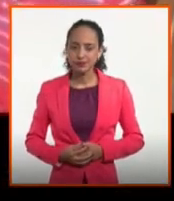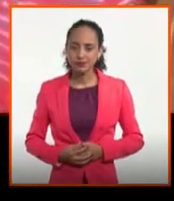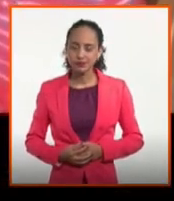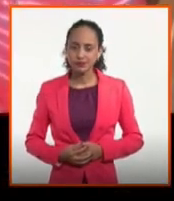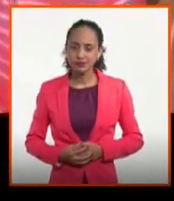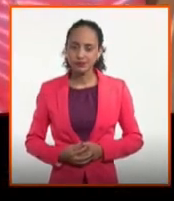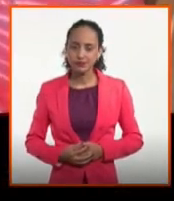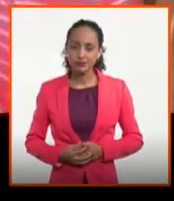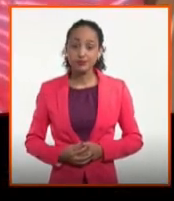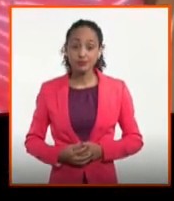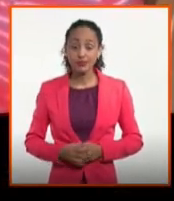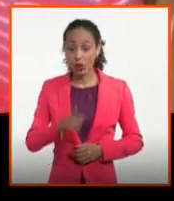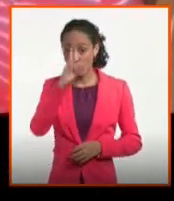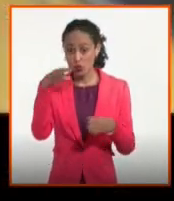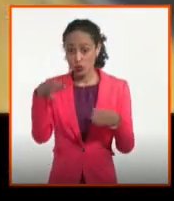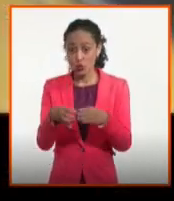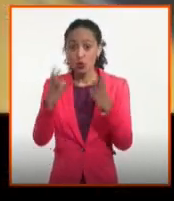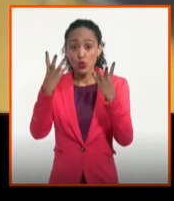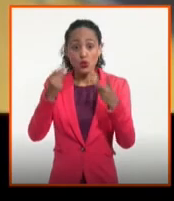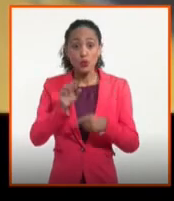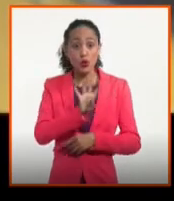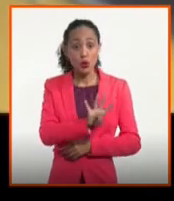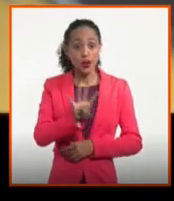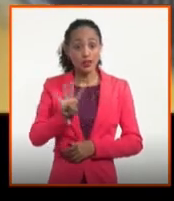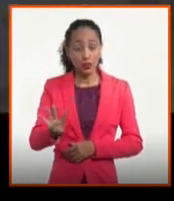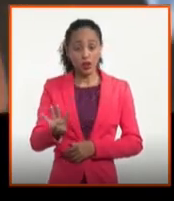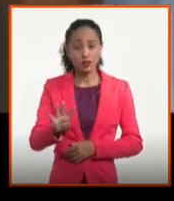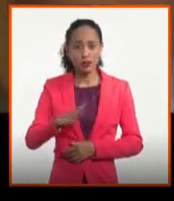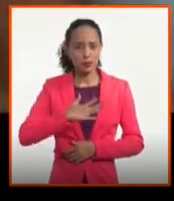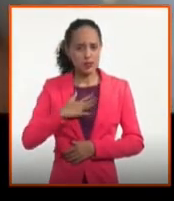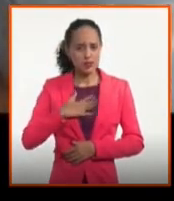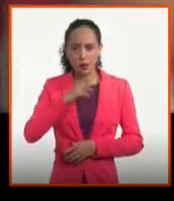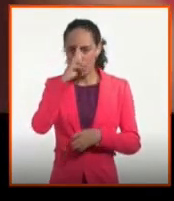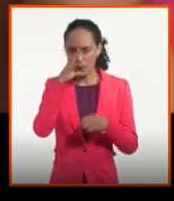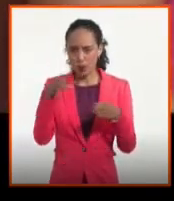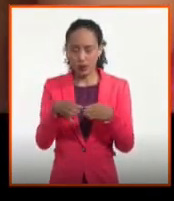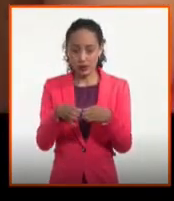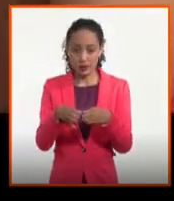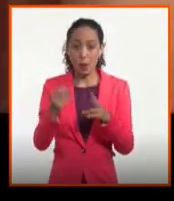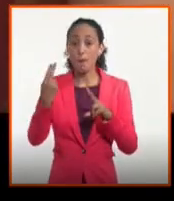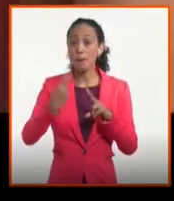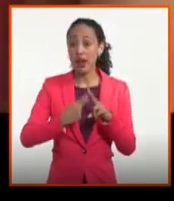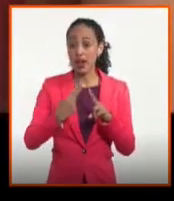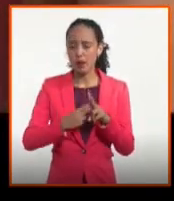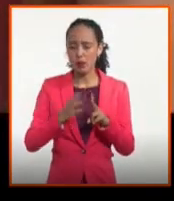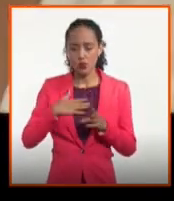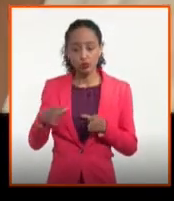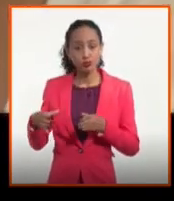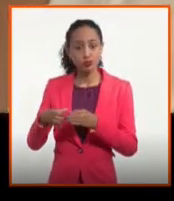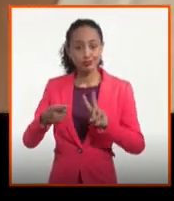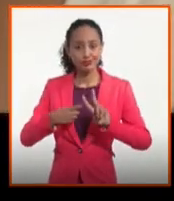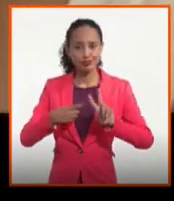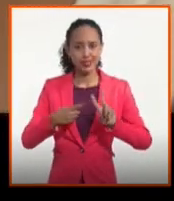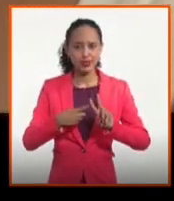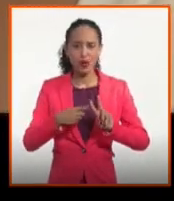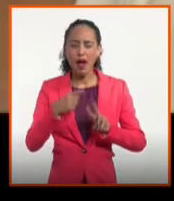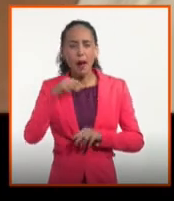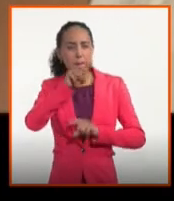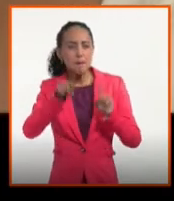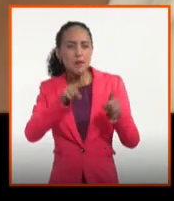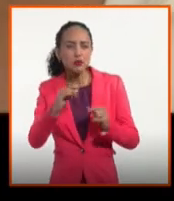hasta el consultorio número 44 perteneciente al policlínico rené vallejo en bayamo llegó nuestro equipo de prensa en busca de información sobre